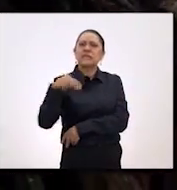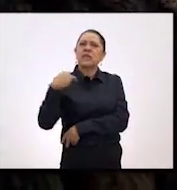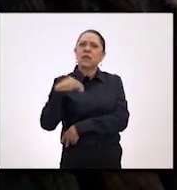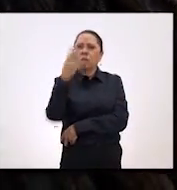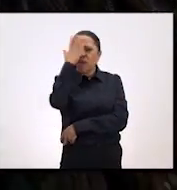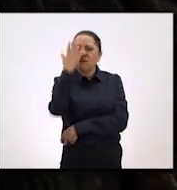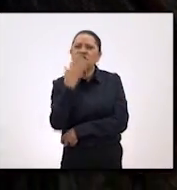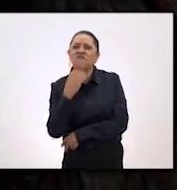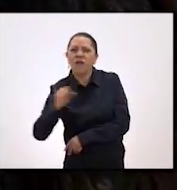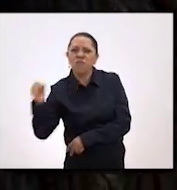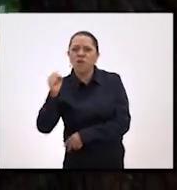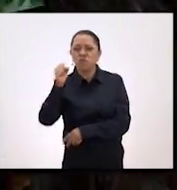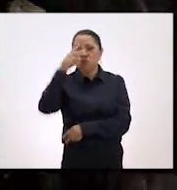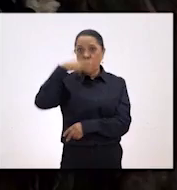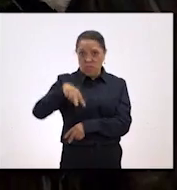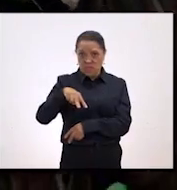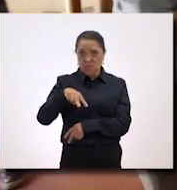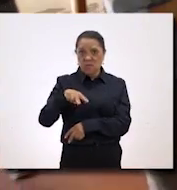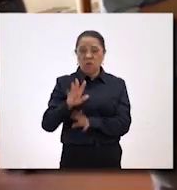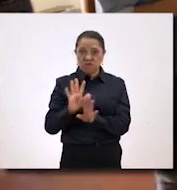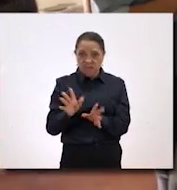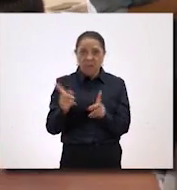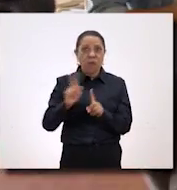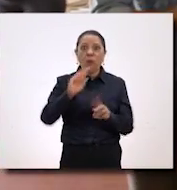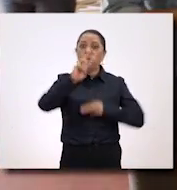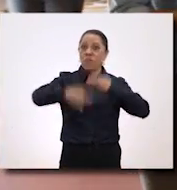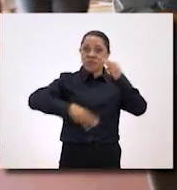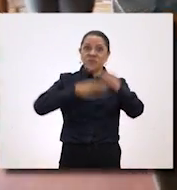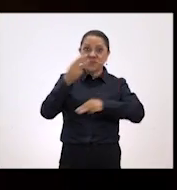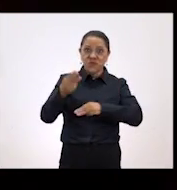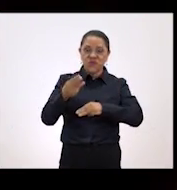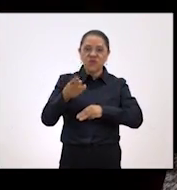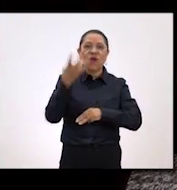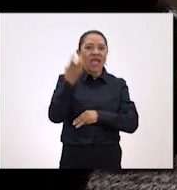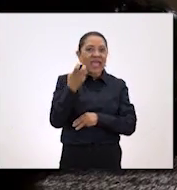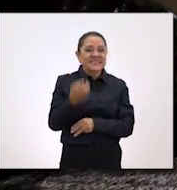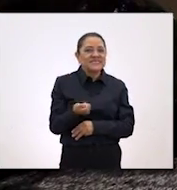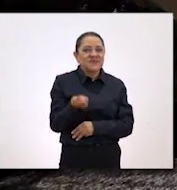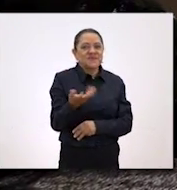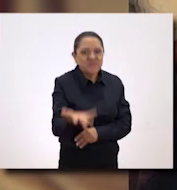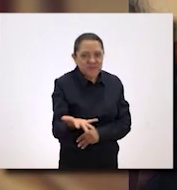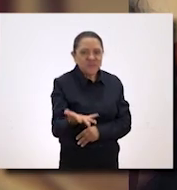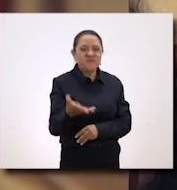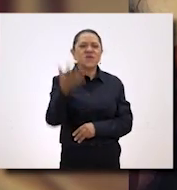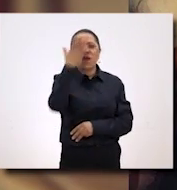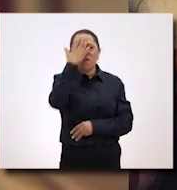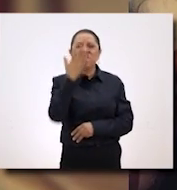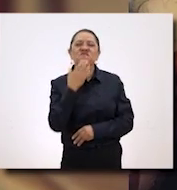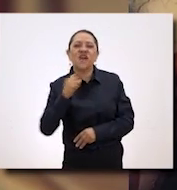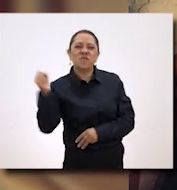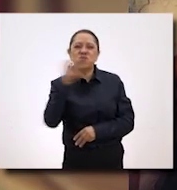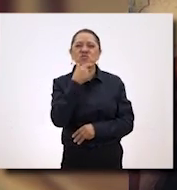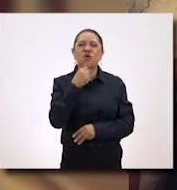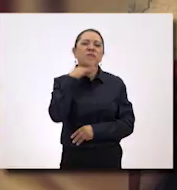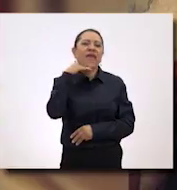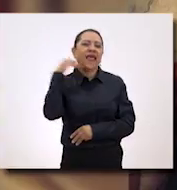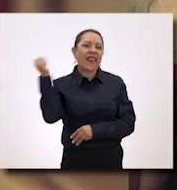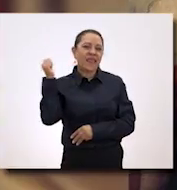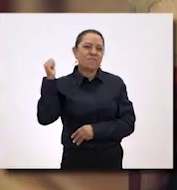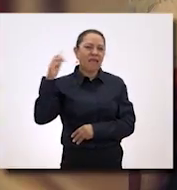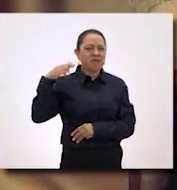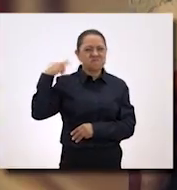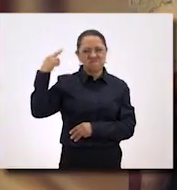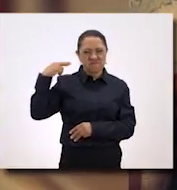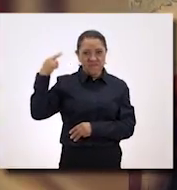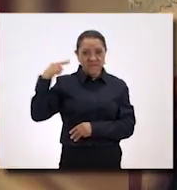le ha dado fama no solo en México, sino en todo el mundo. Fue bautizada así por el famoso naturalista alemán,